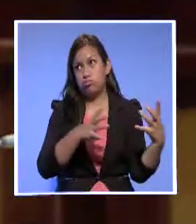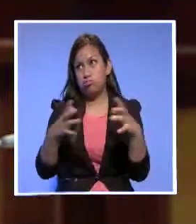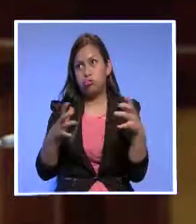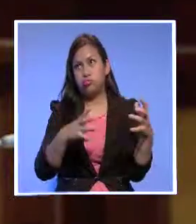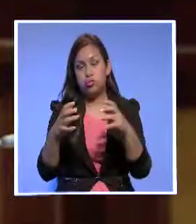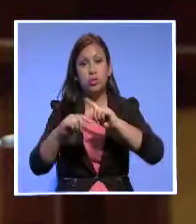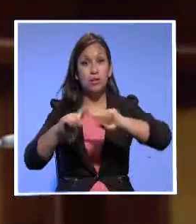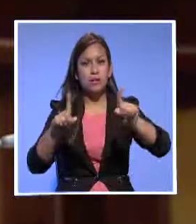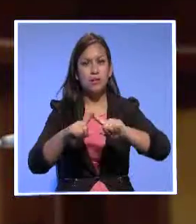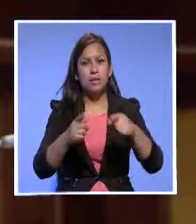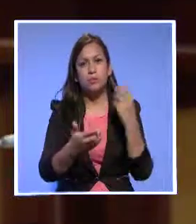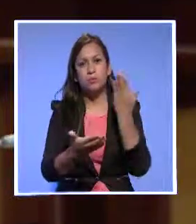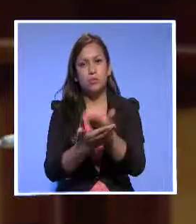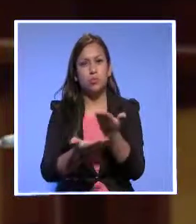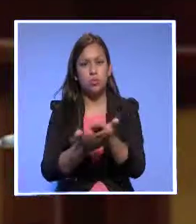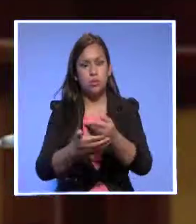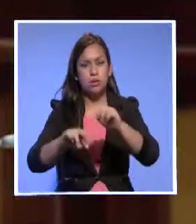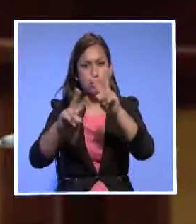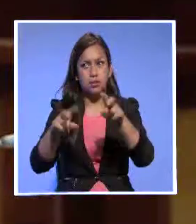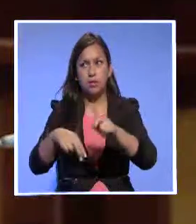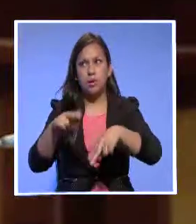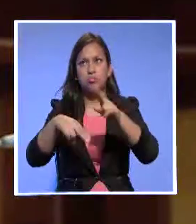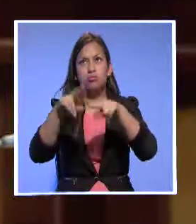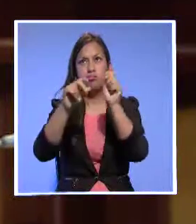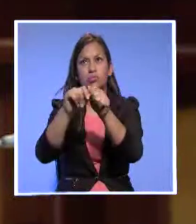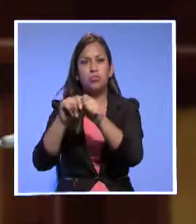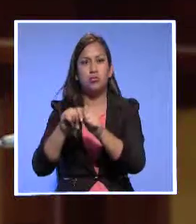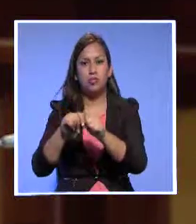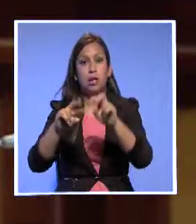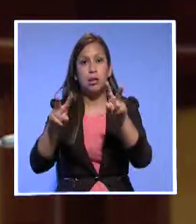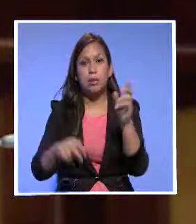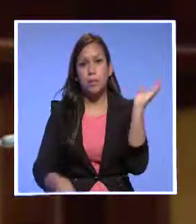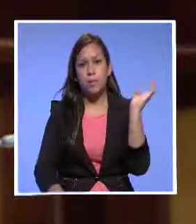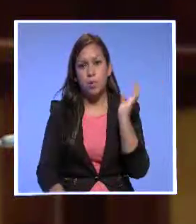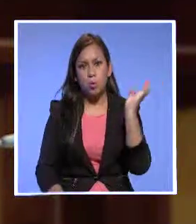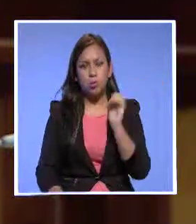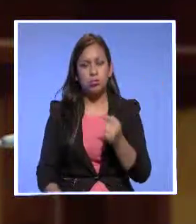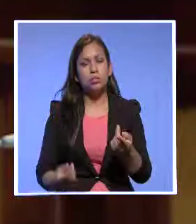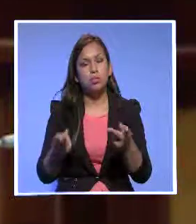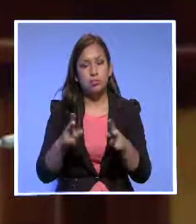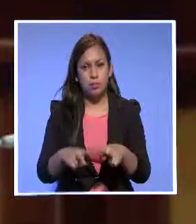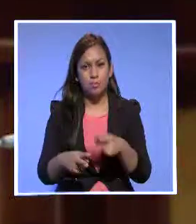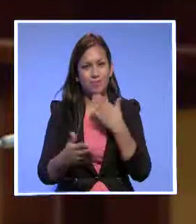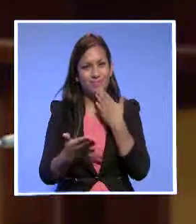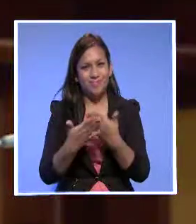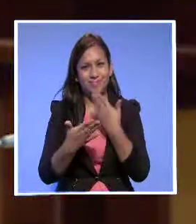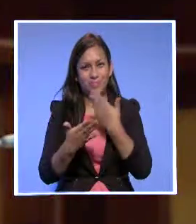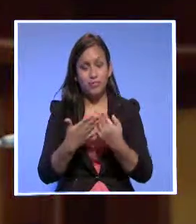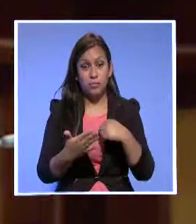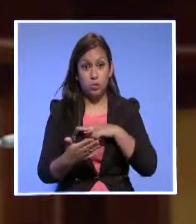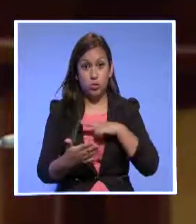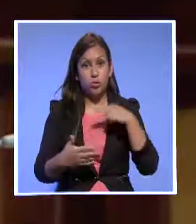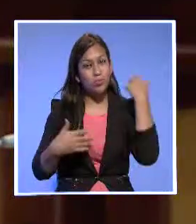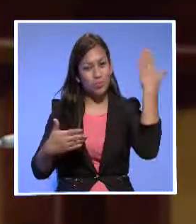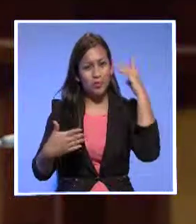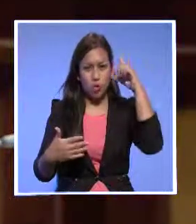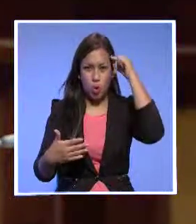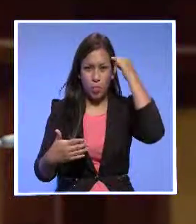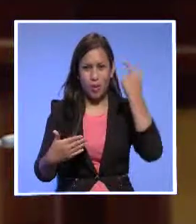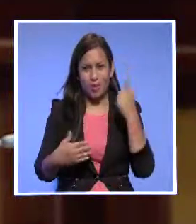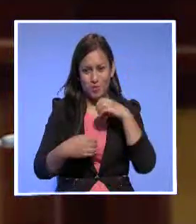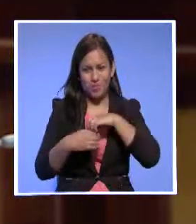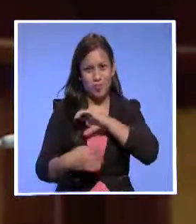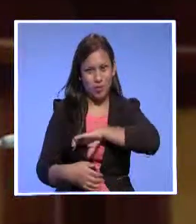que hay en el tema de reconstrucción el tema de los bonos y bueno y especialmente nosotros los gobiernos locales para mejorar la